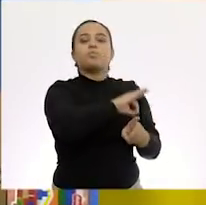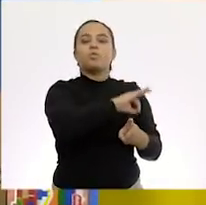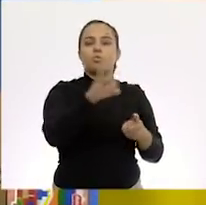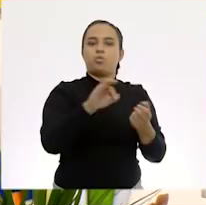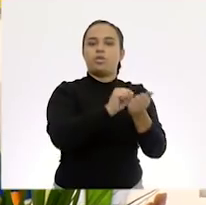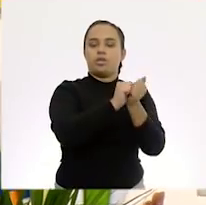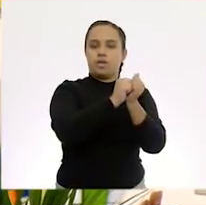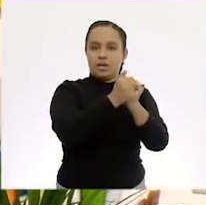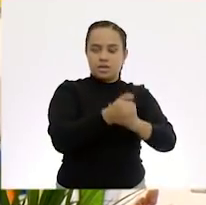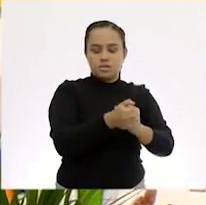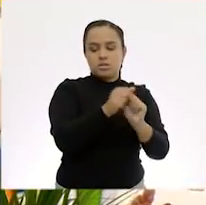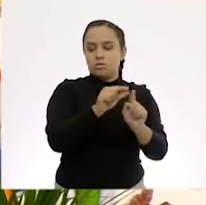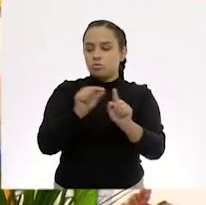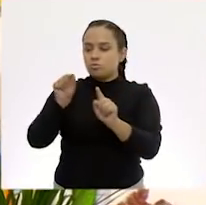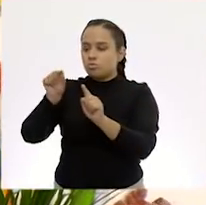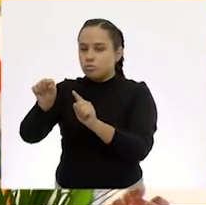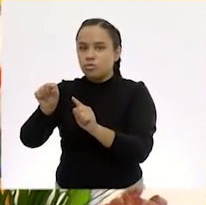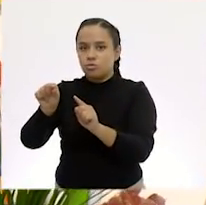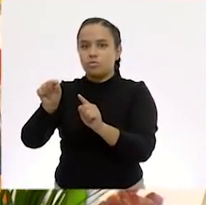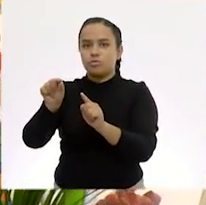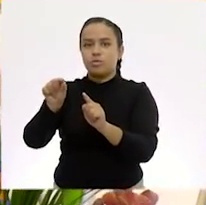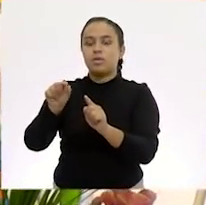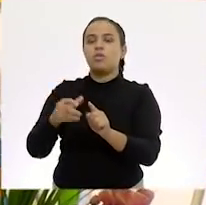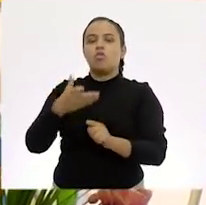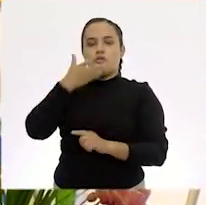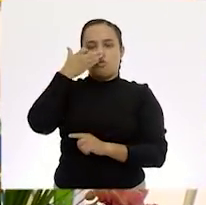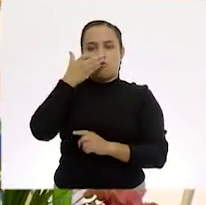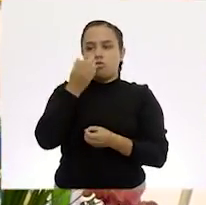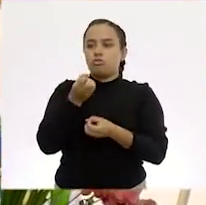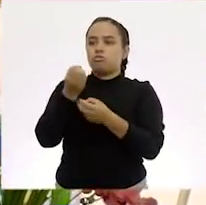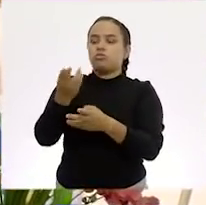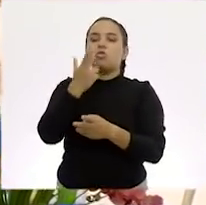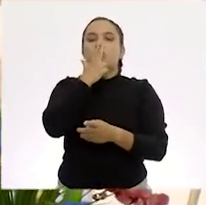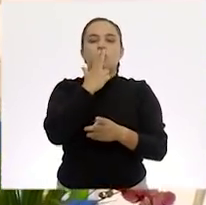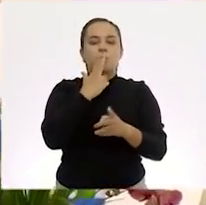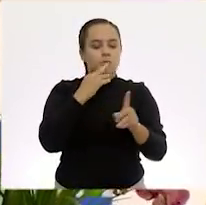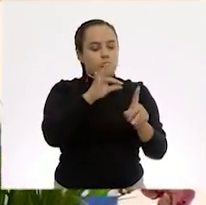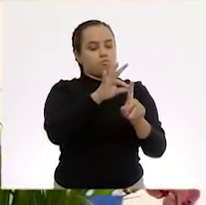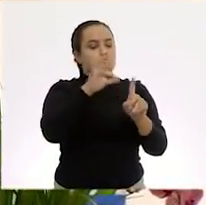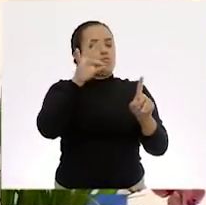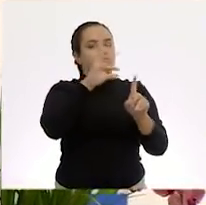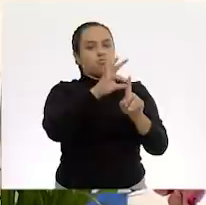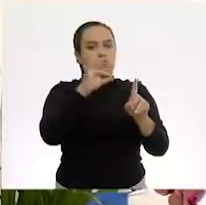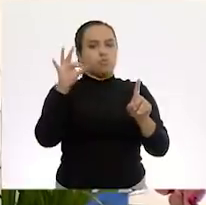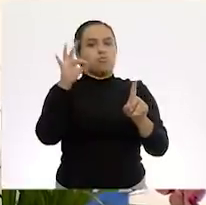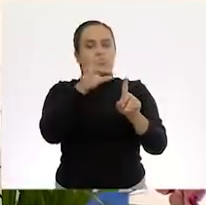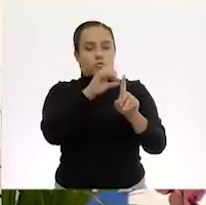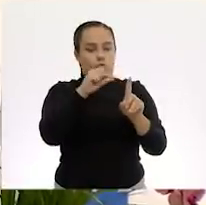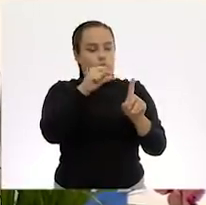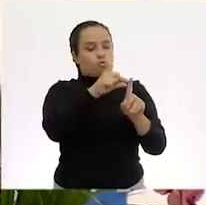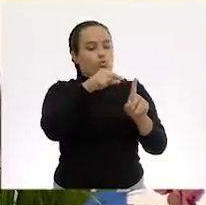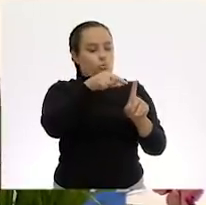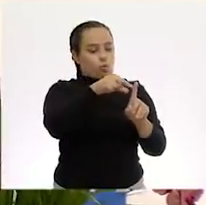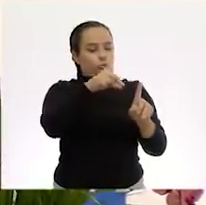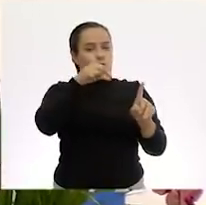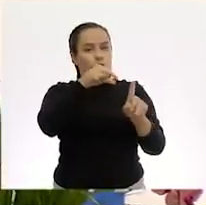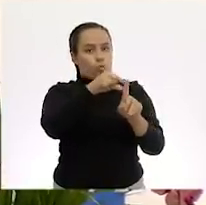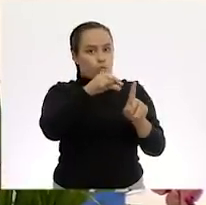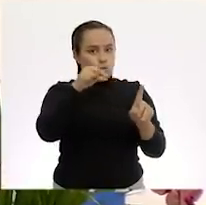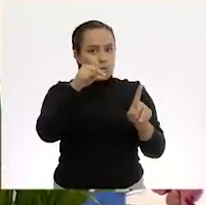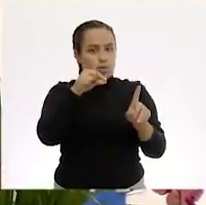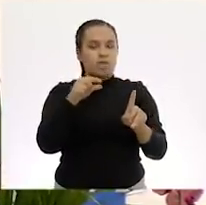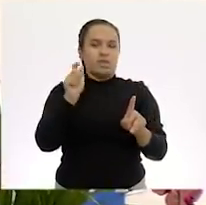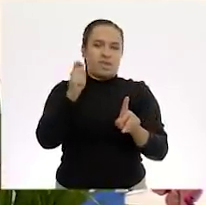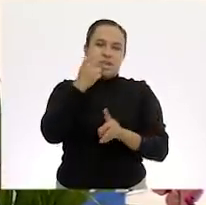a polinizar a las flores y las flores les dan néctar. Entonces, ellas pueden consumir también parte de